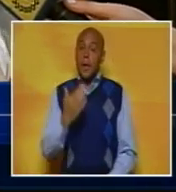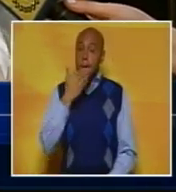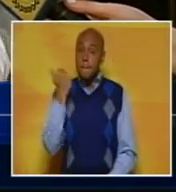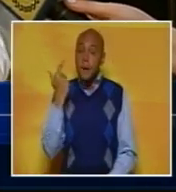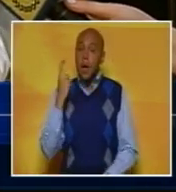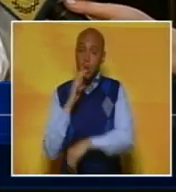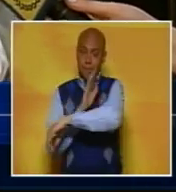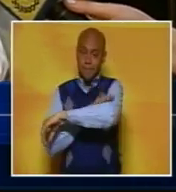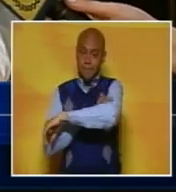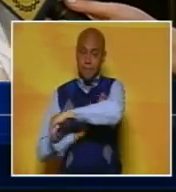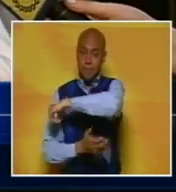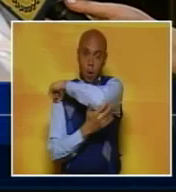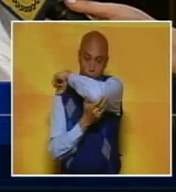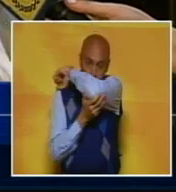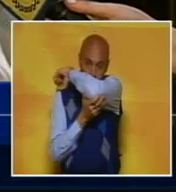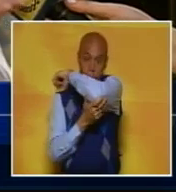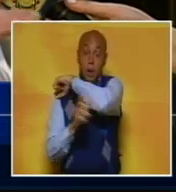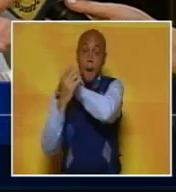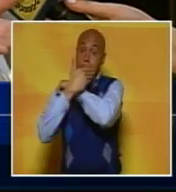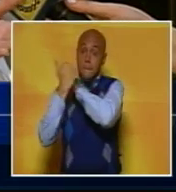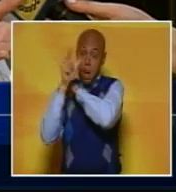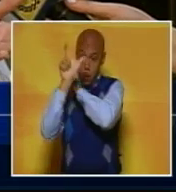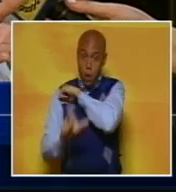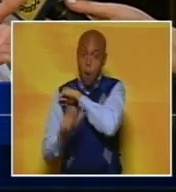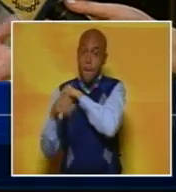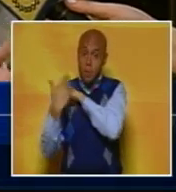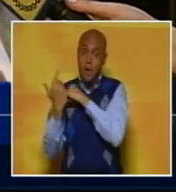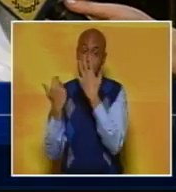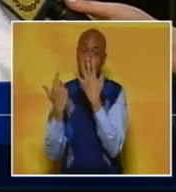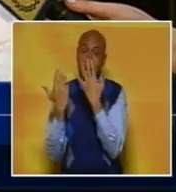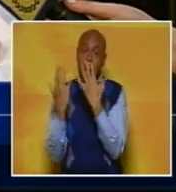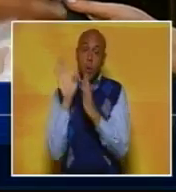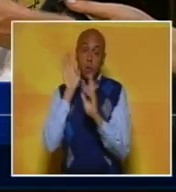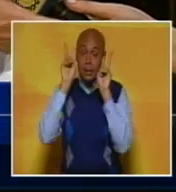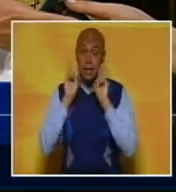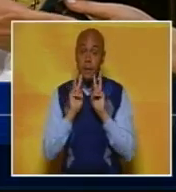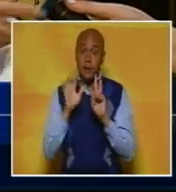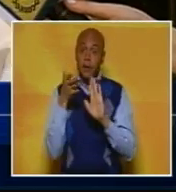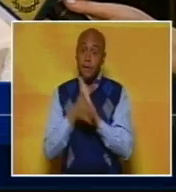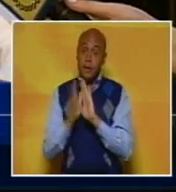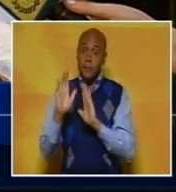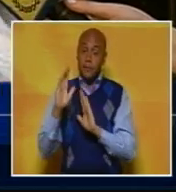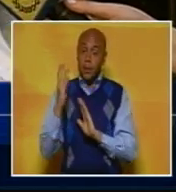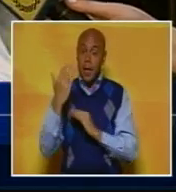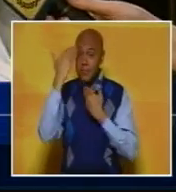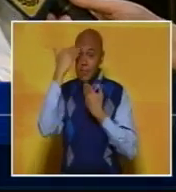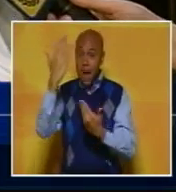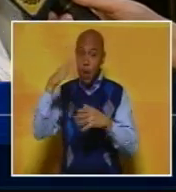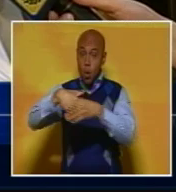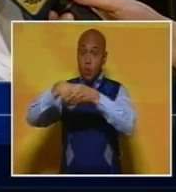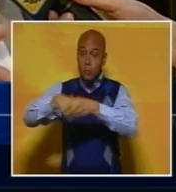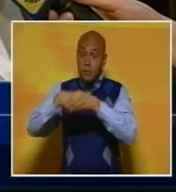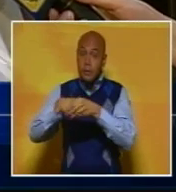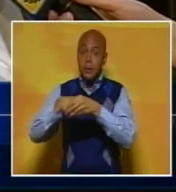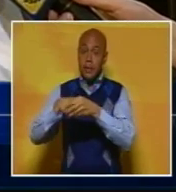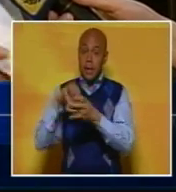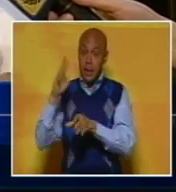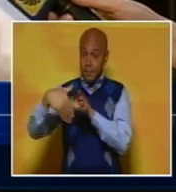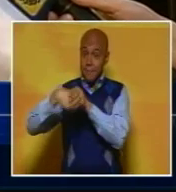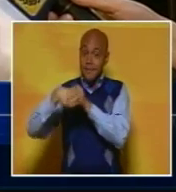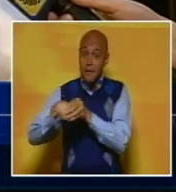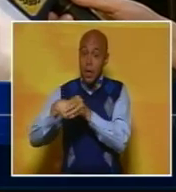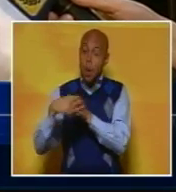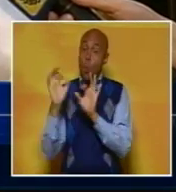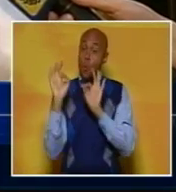toser en el brazo para no contaminar las manos, porque el saludo de mano hay que